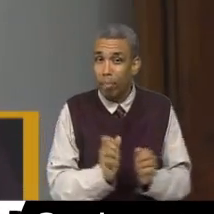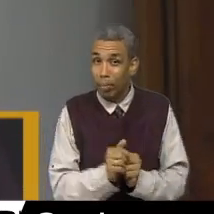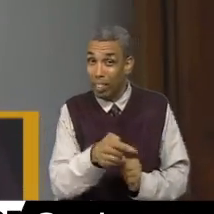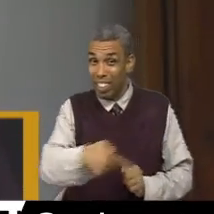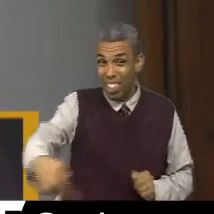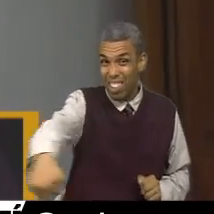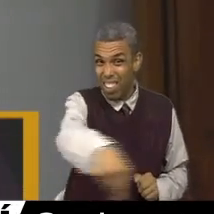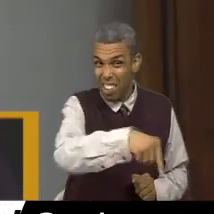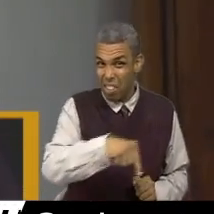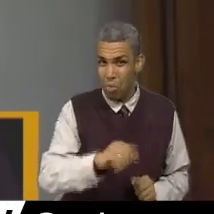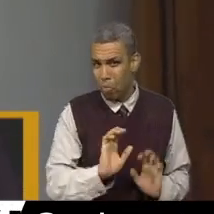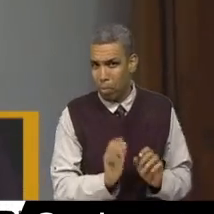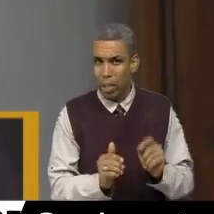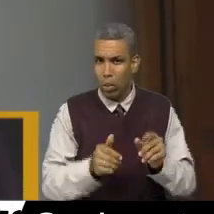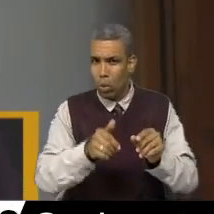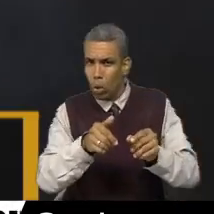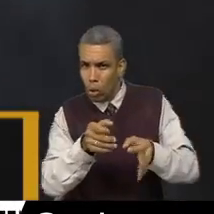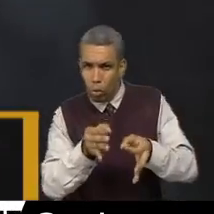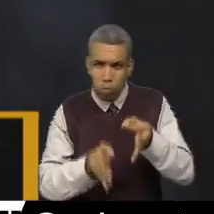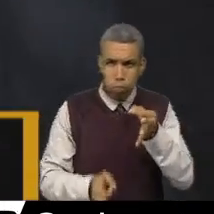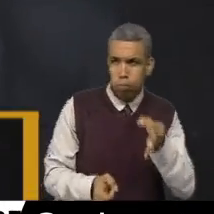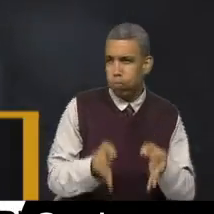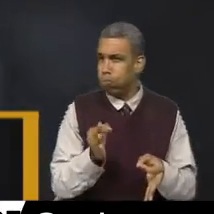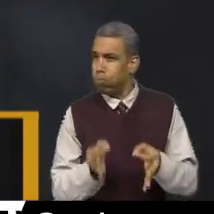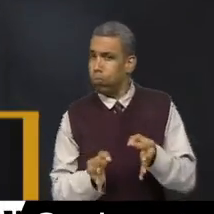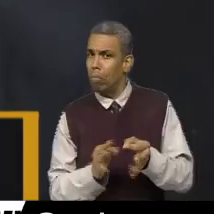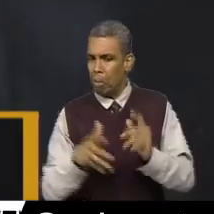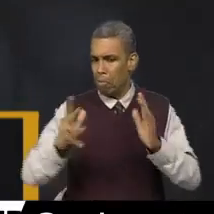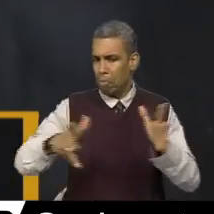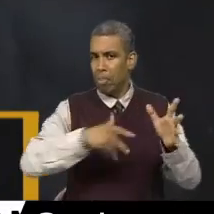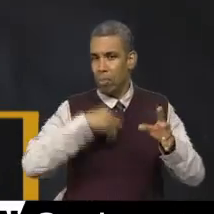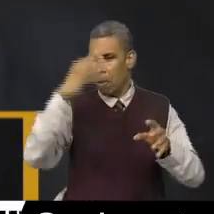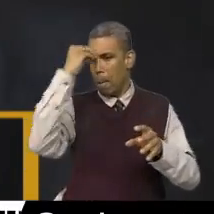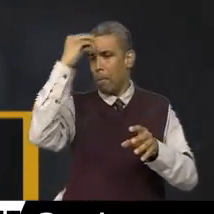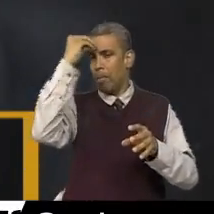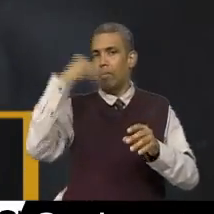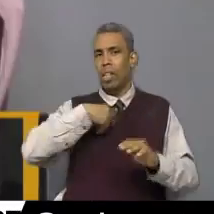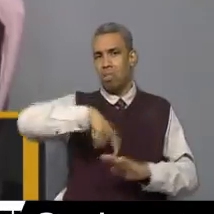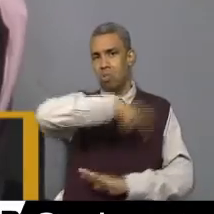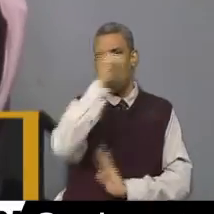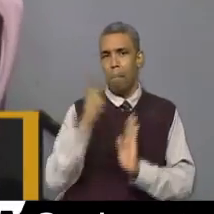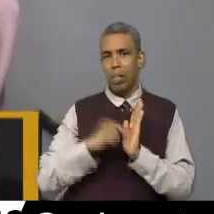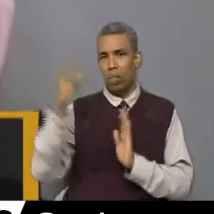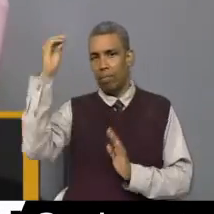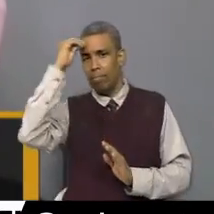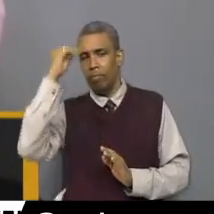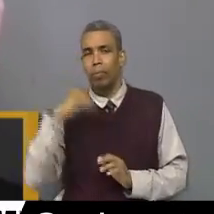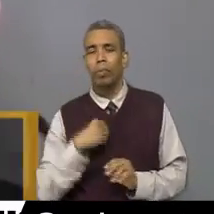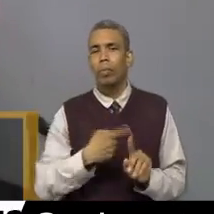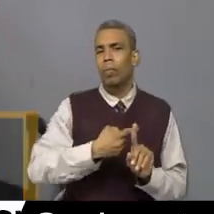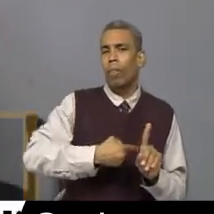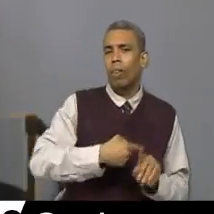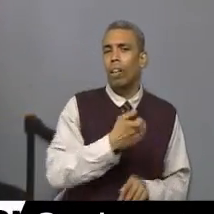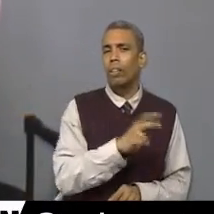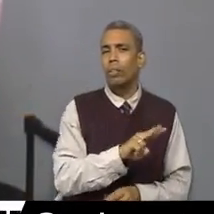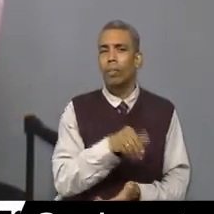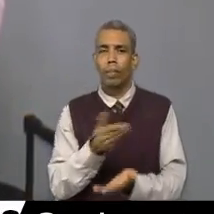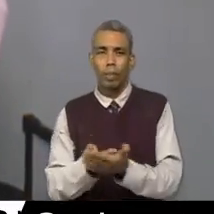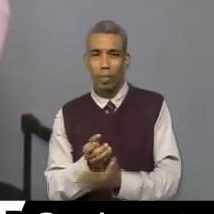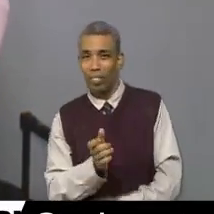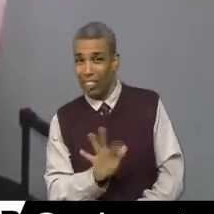marco del festival, tengan en cuenta para los concursantes. El Festival Vallenato se realizará del 12 al 15 de octubre del presente año.